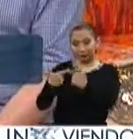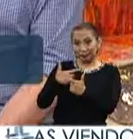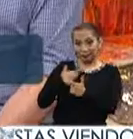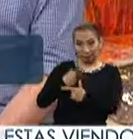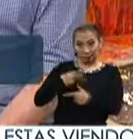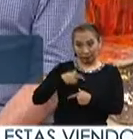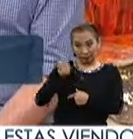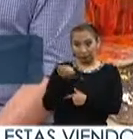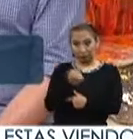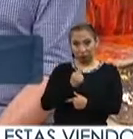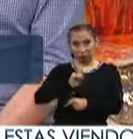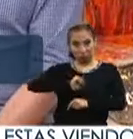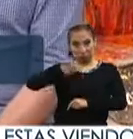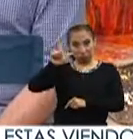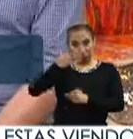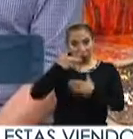artistas